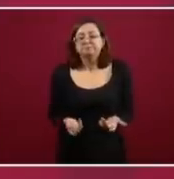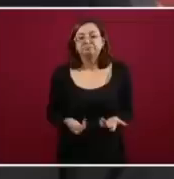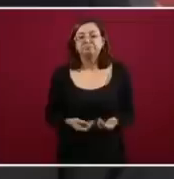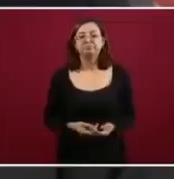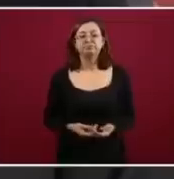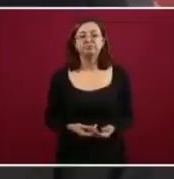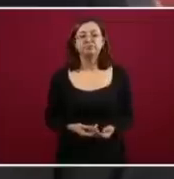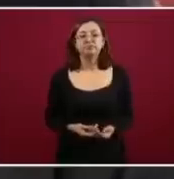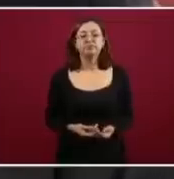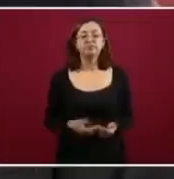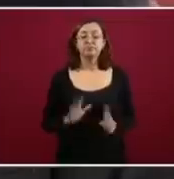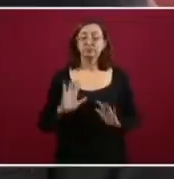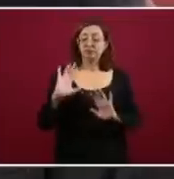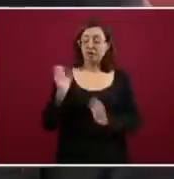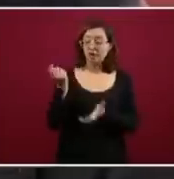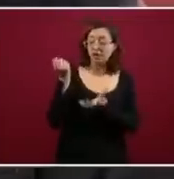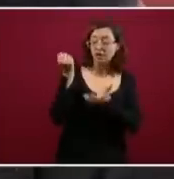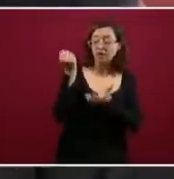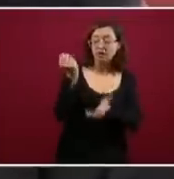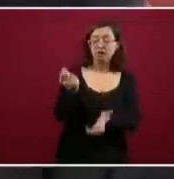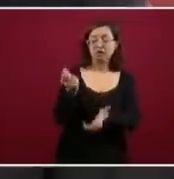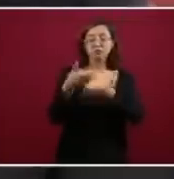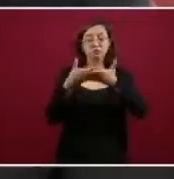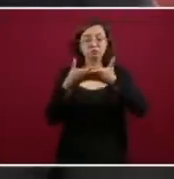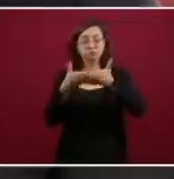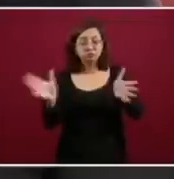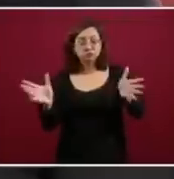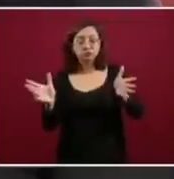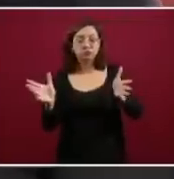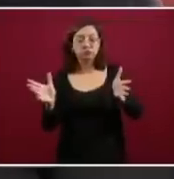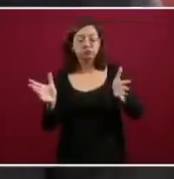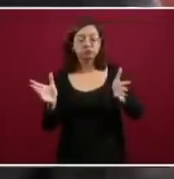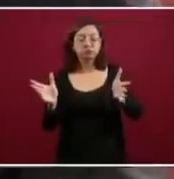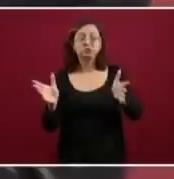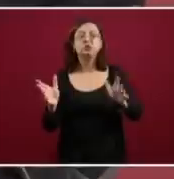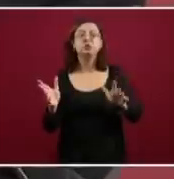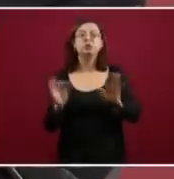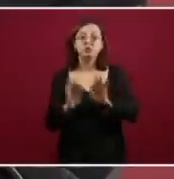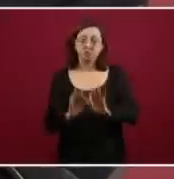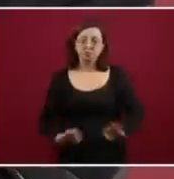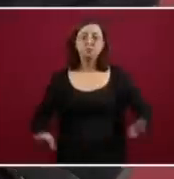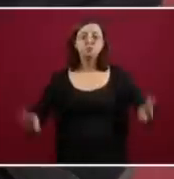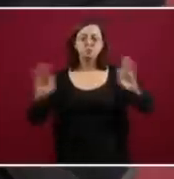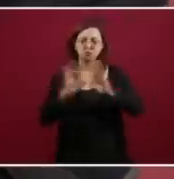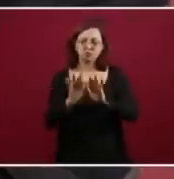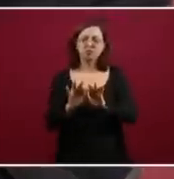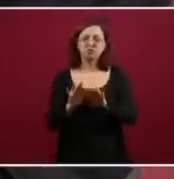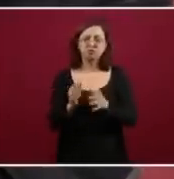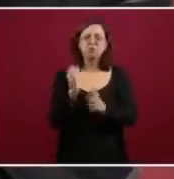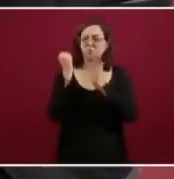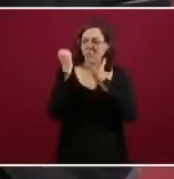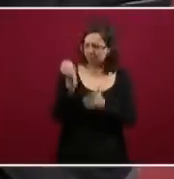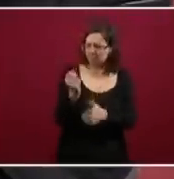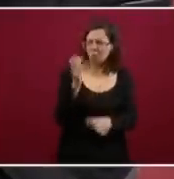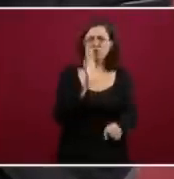la inversión pública que es muy importante suficiente